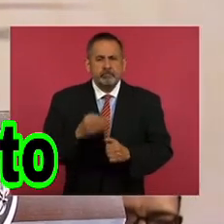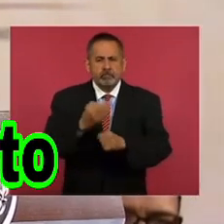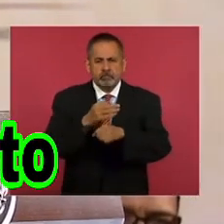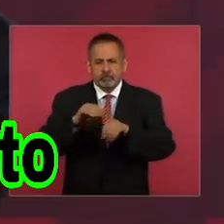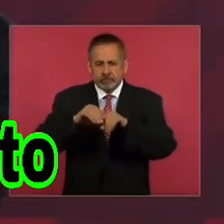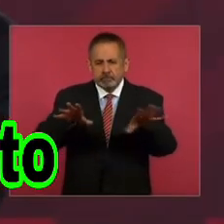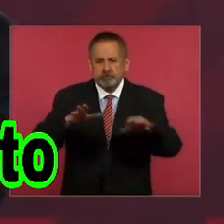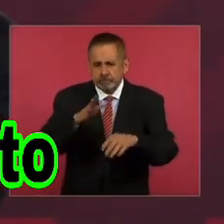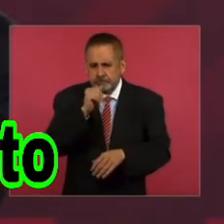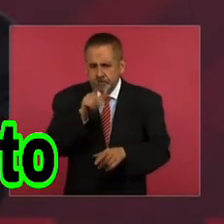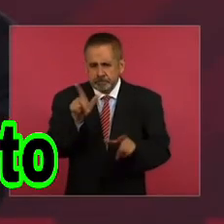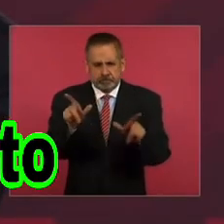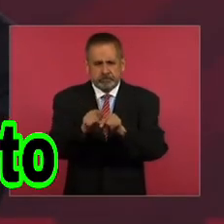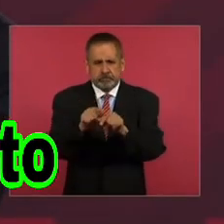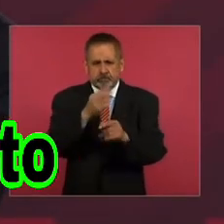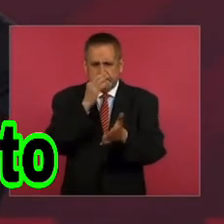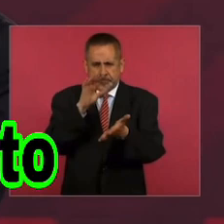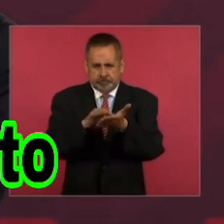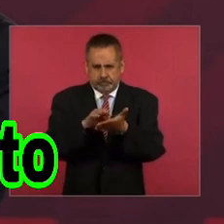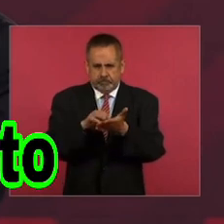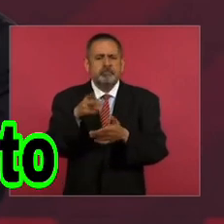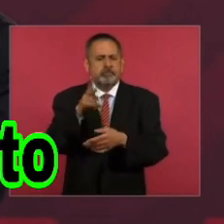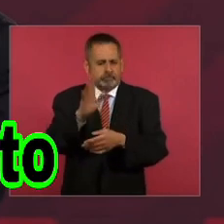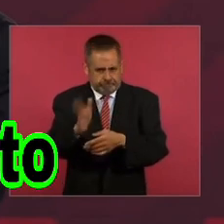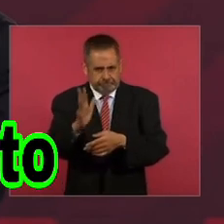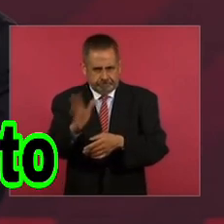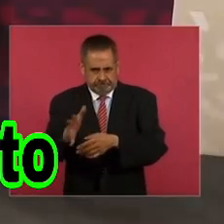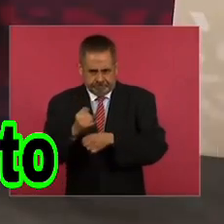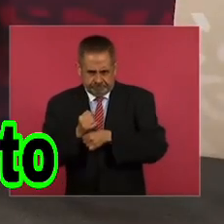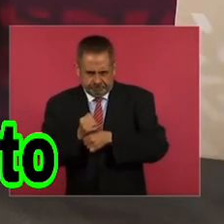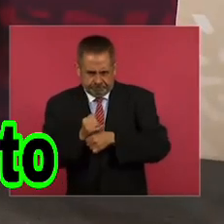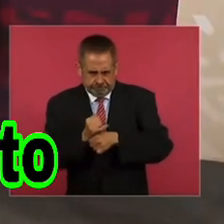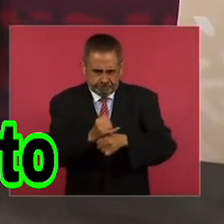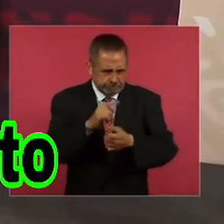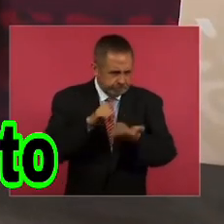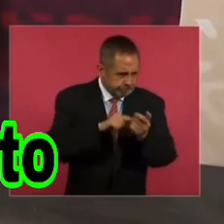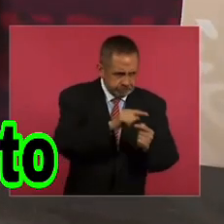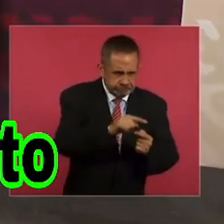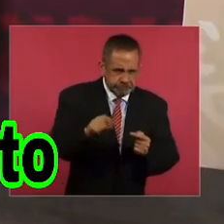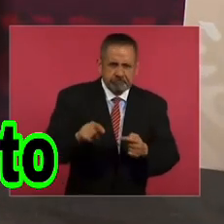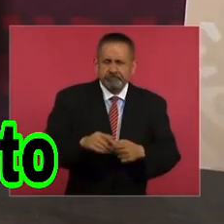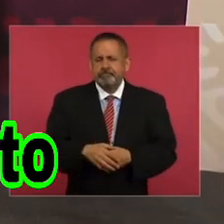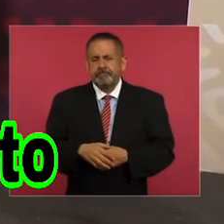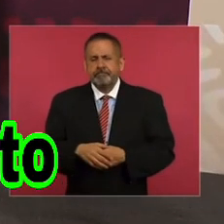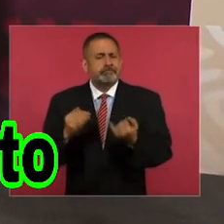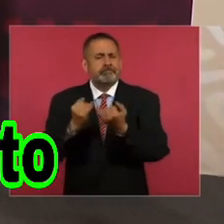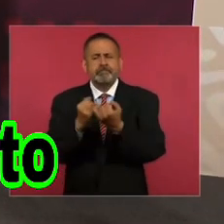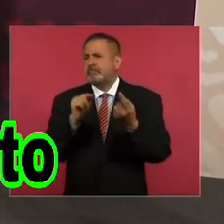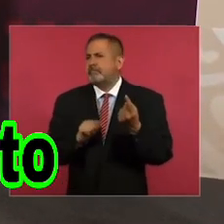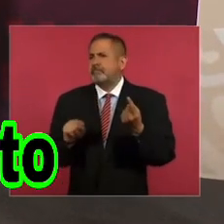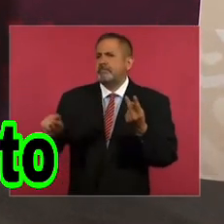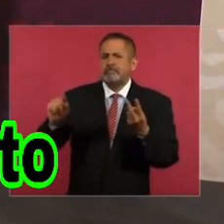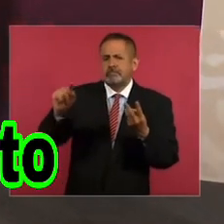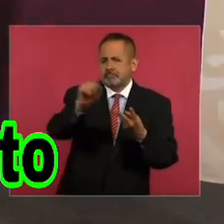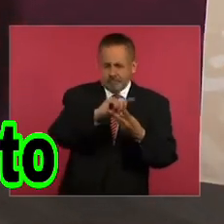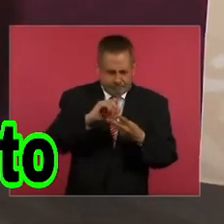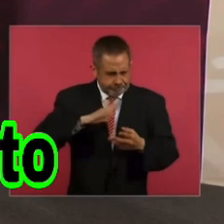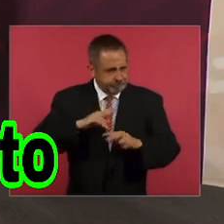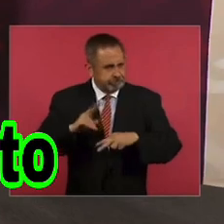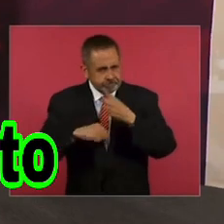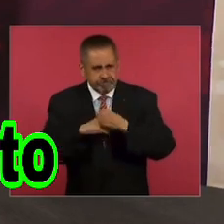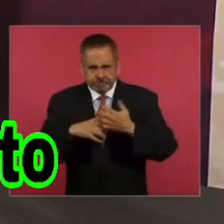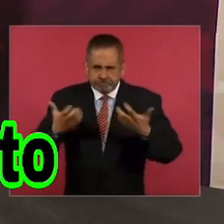informar más, se está trabajando. En todos los casos se